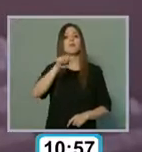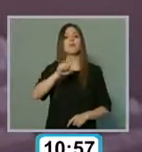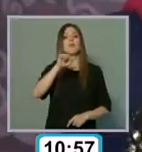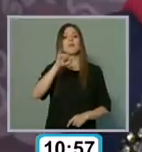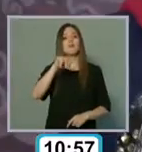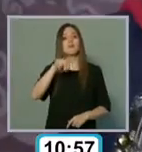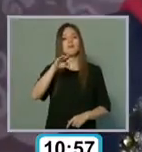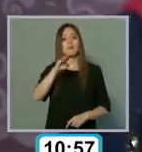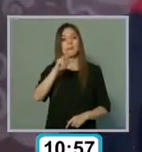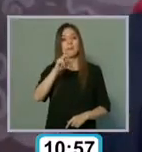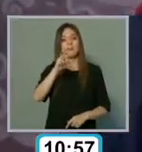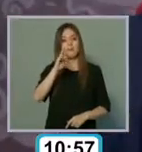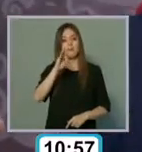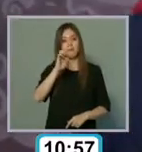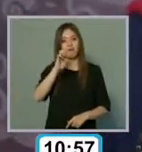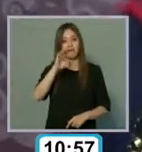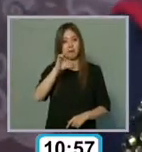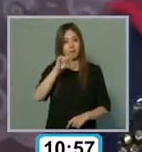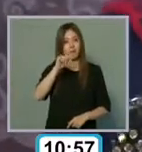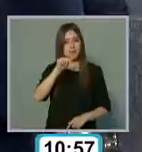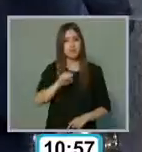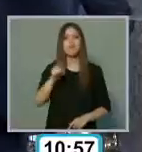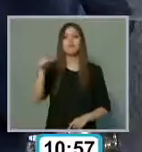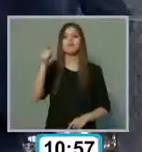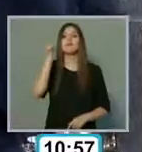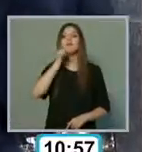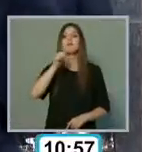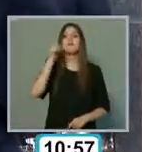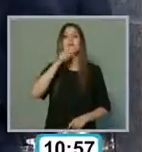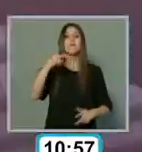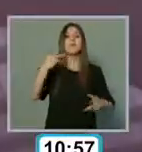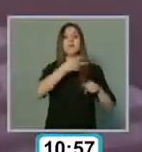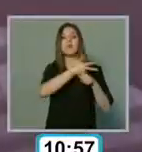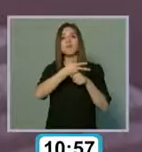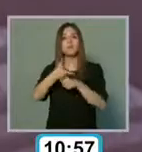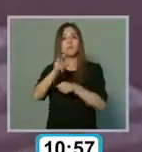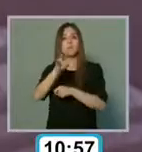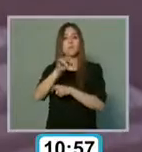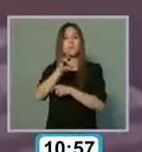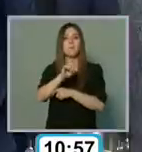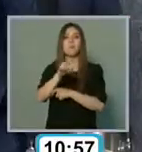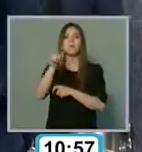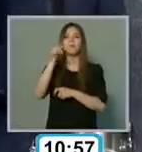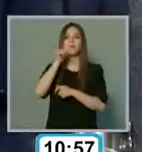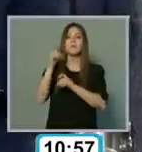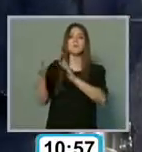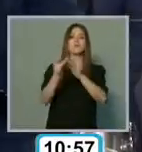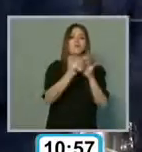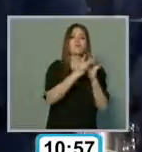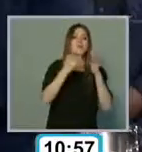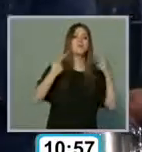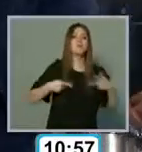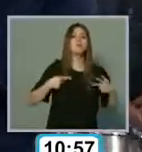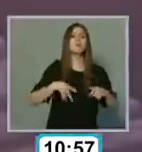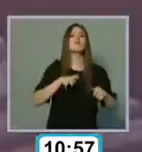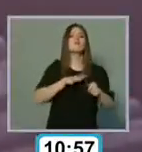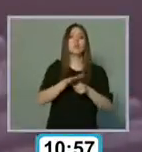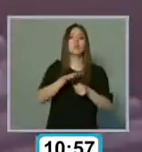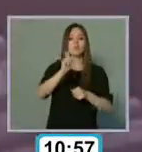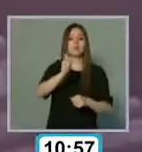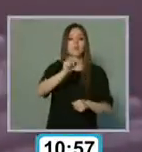siempre están al pendiente, siempre hace transmisión en vivo. Bueno, síganlo a través de las redes sociales porque siempre está muy en contacto con su público. ¿Cuáles son las redes? Sí,